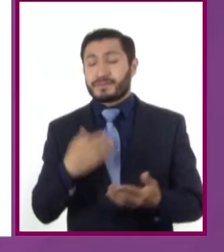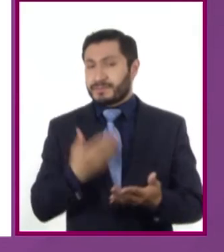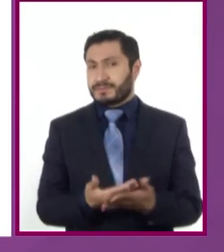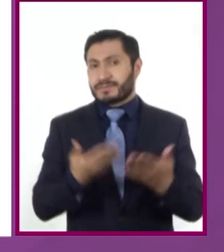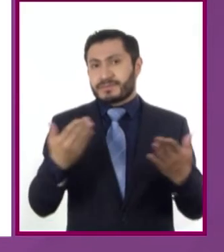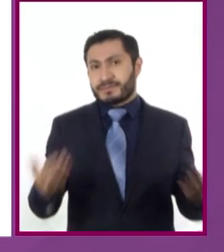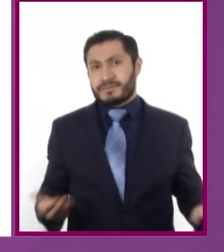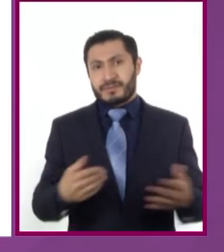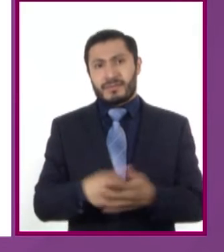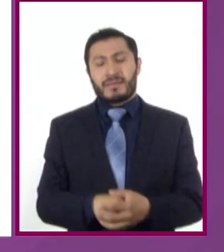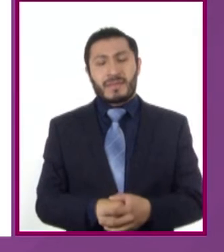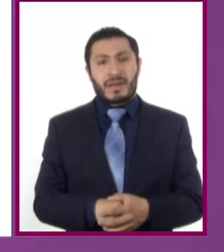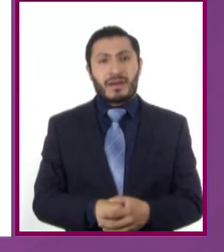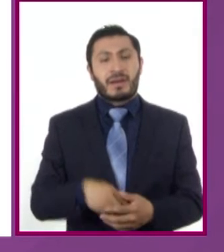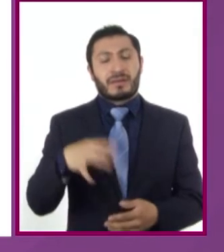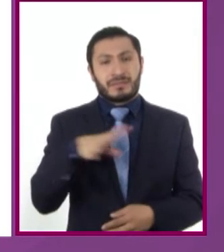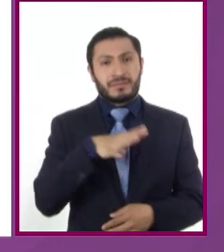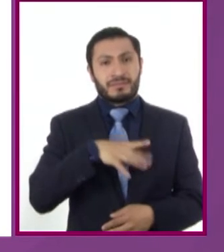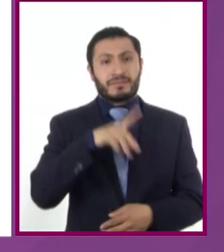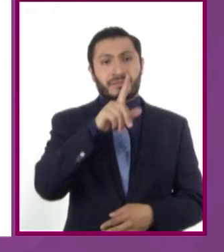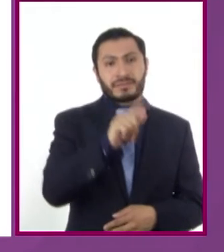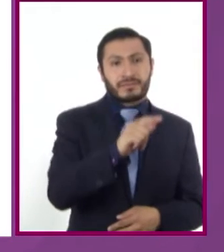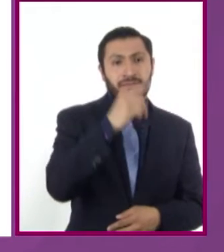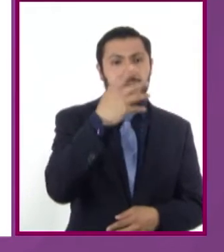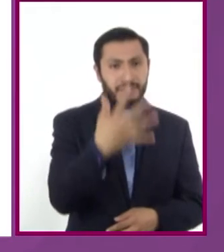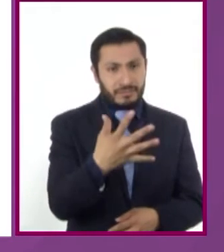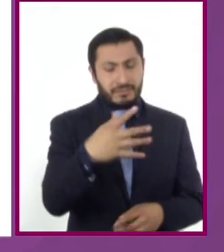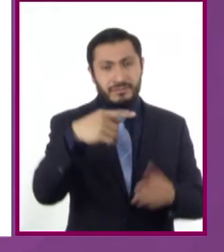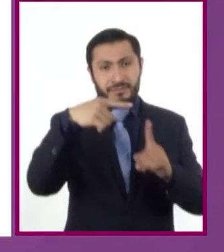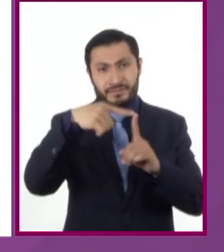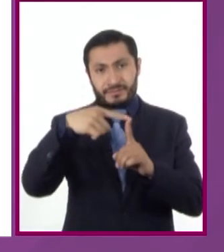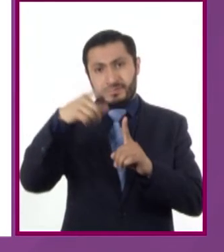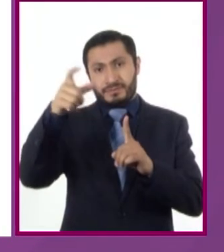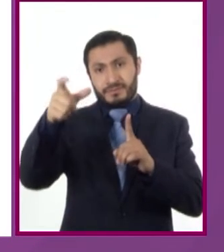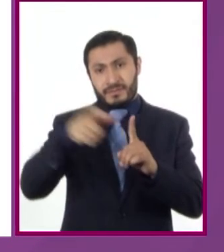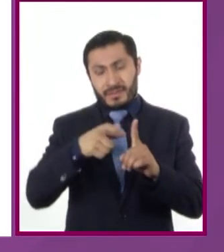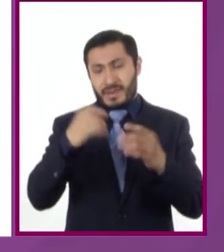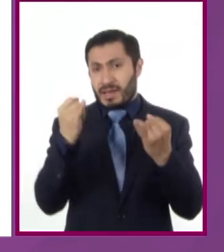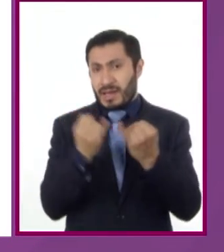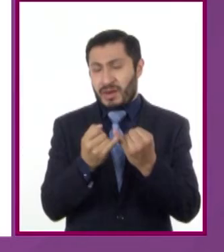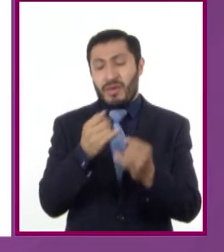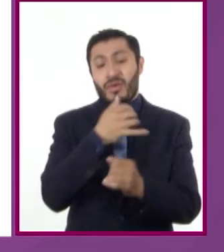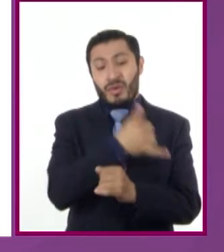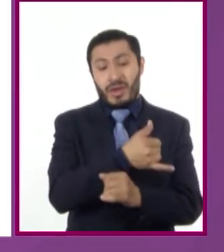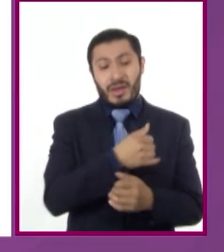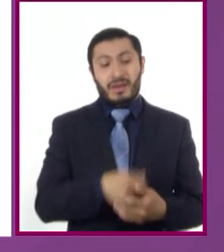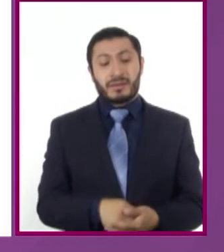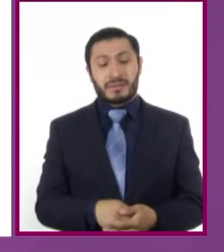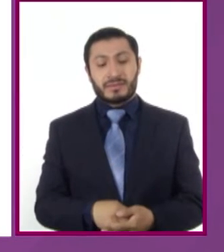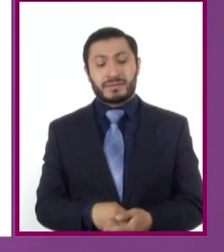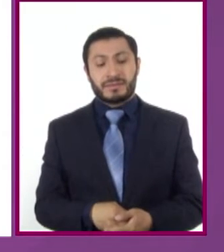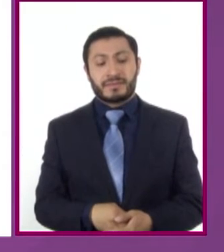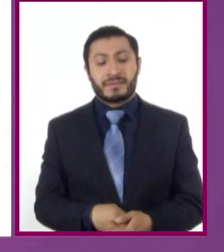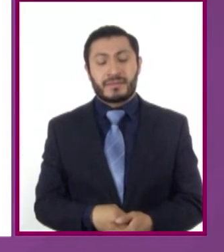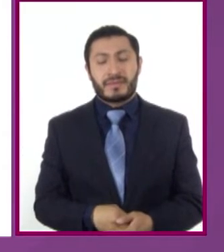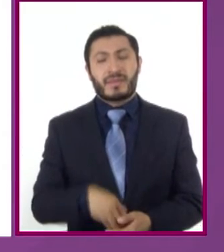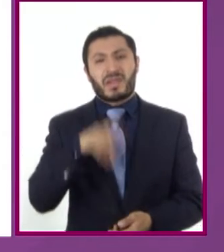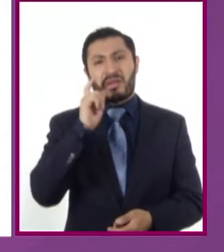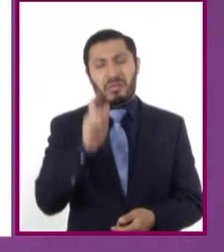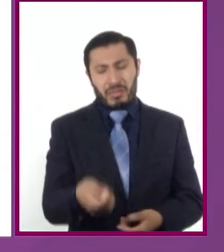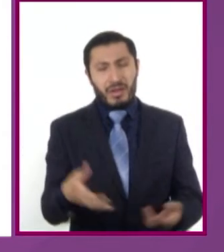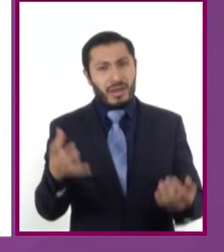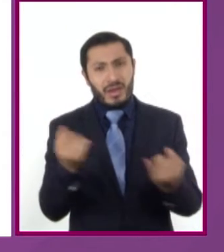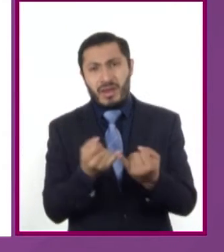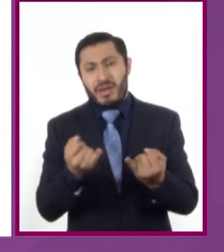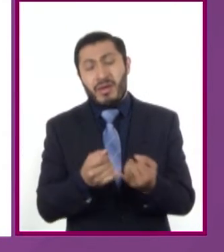Ahora nos queda la igualdad 75 entre X igual con Y. Esta igualdad está equivalente